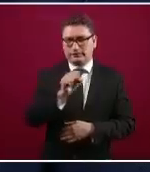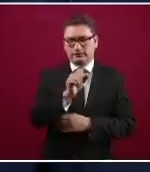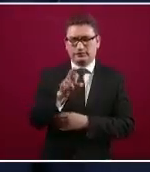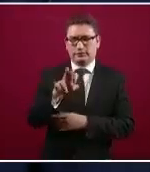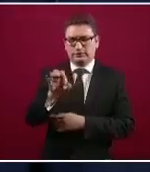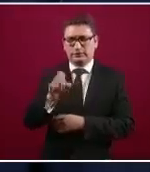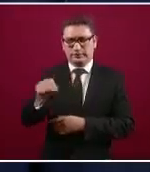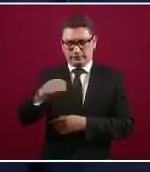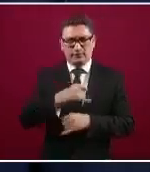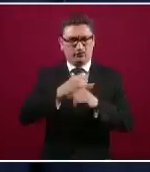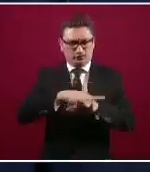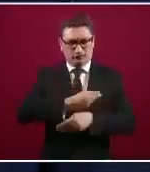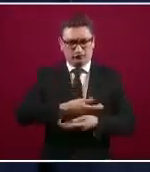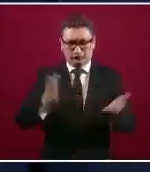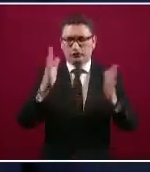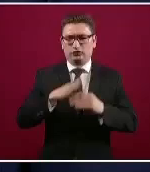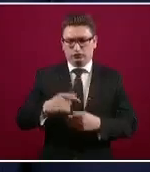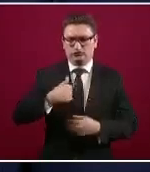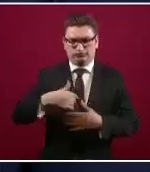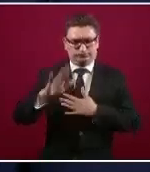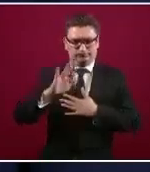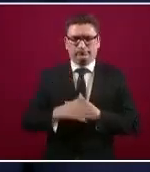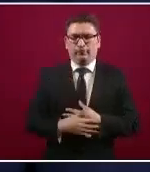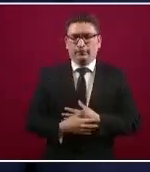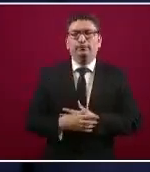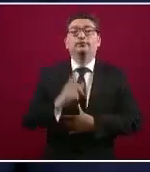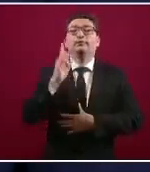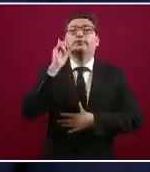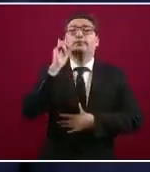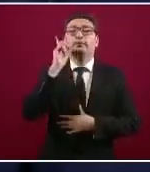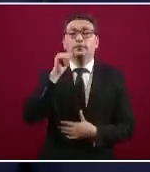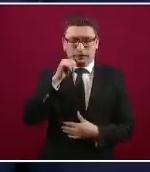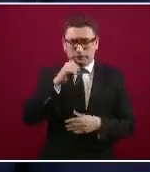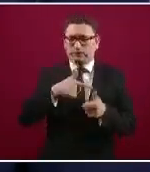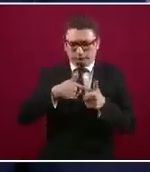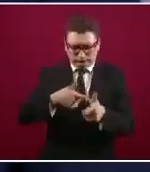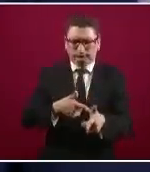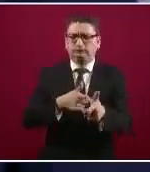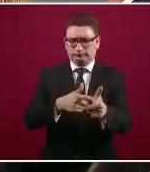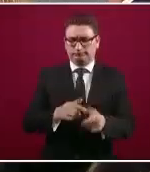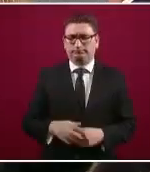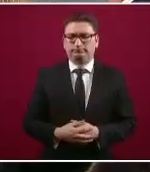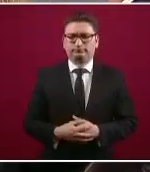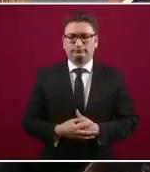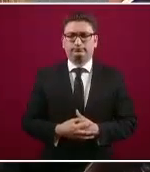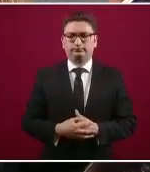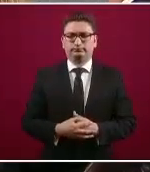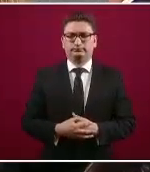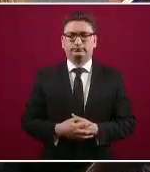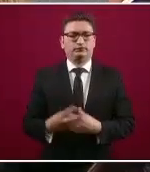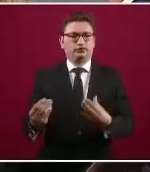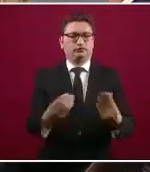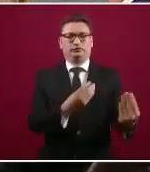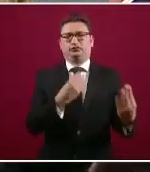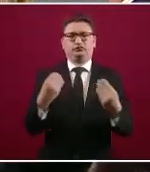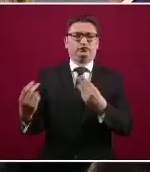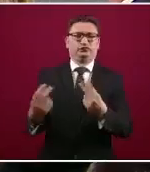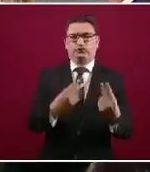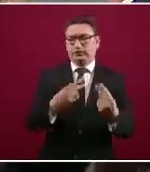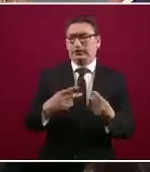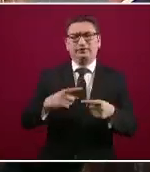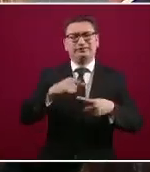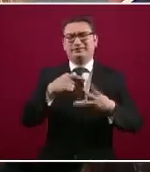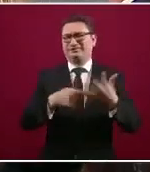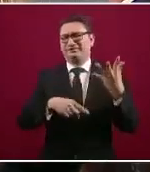Exteriores va a informar, es mi compromiso. Y mañana seguimos adelante. Hay varios